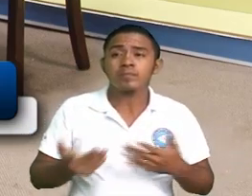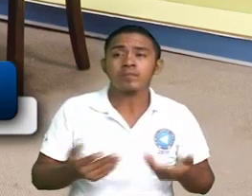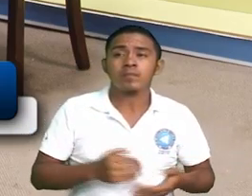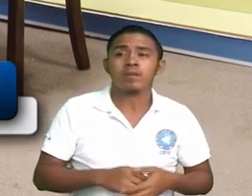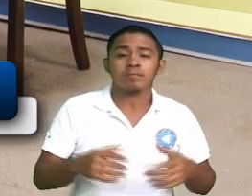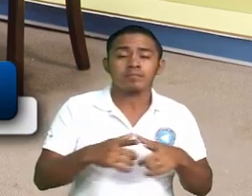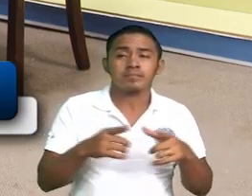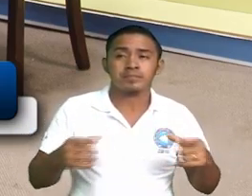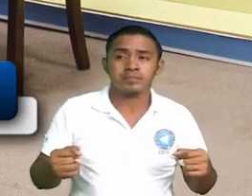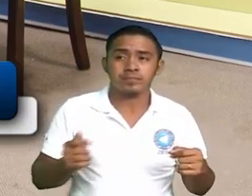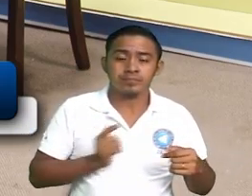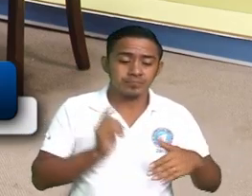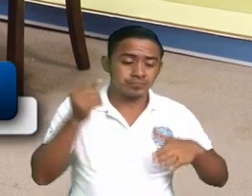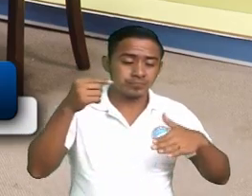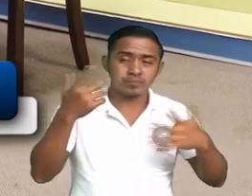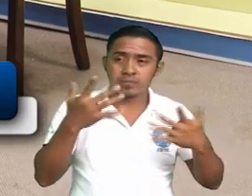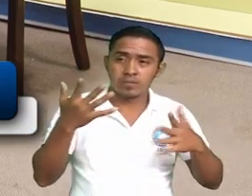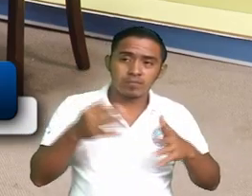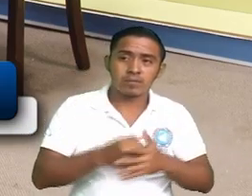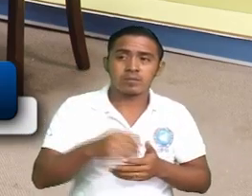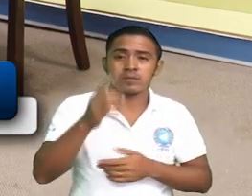Managua, tenemos una meta de vacunar